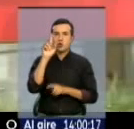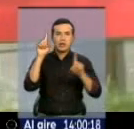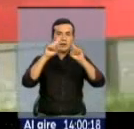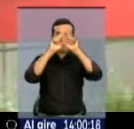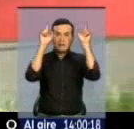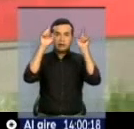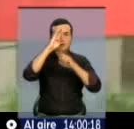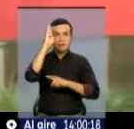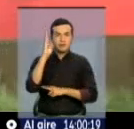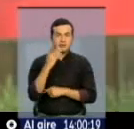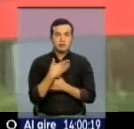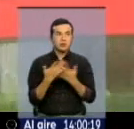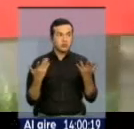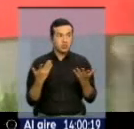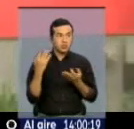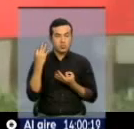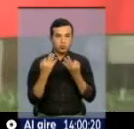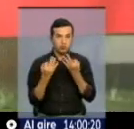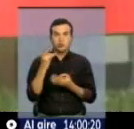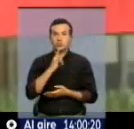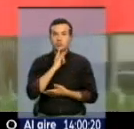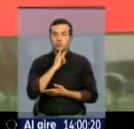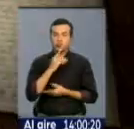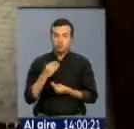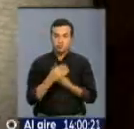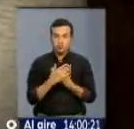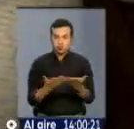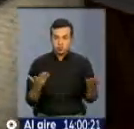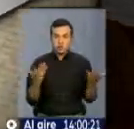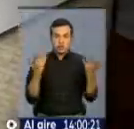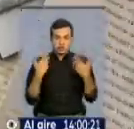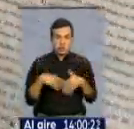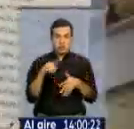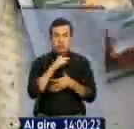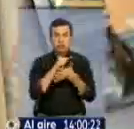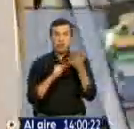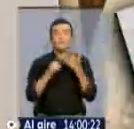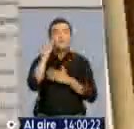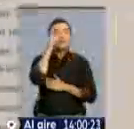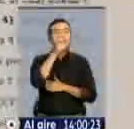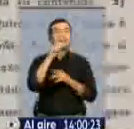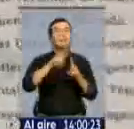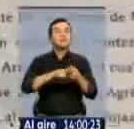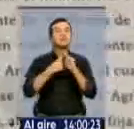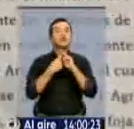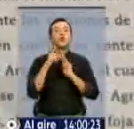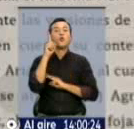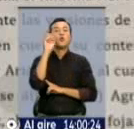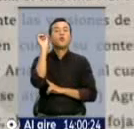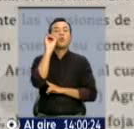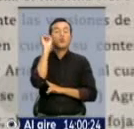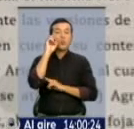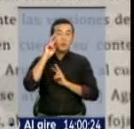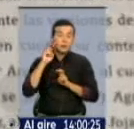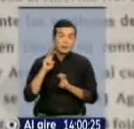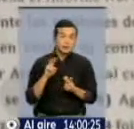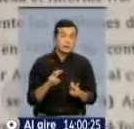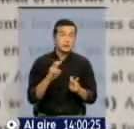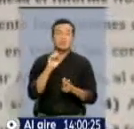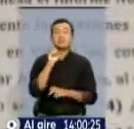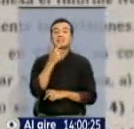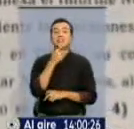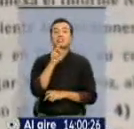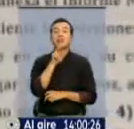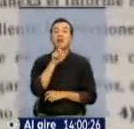multinacional brasileña que entregó la justicia de los Estados Unidos. Con estos elementos, la Fiscalía inició el pasado 1 de octubre una investigación contra Charlie